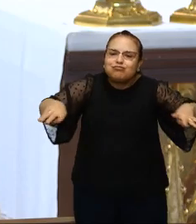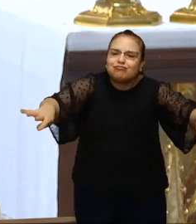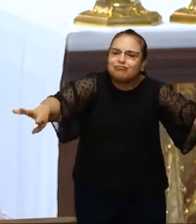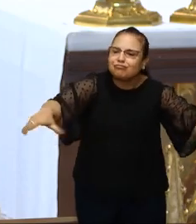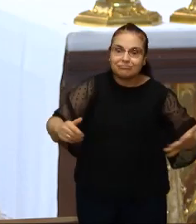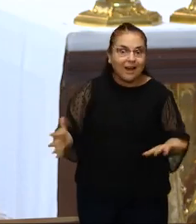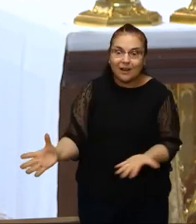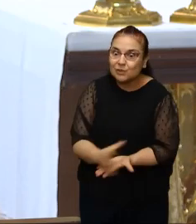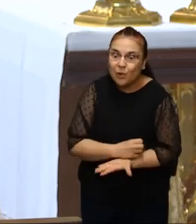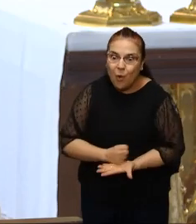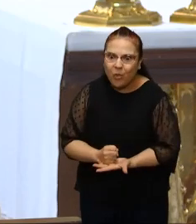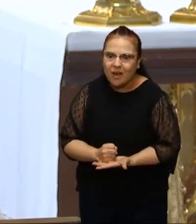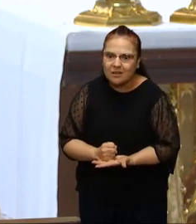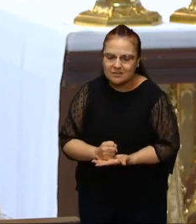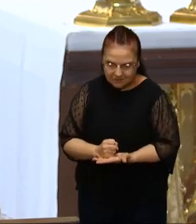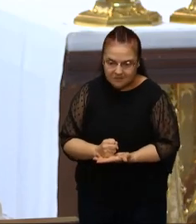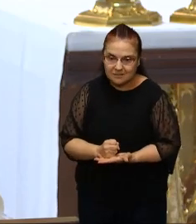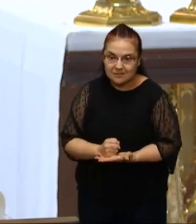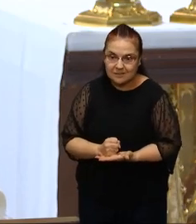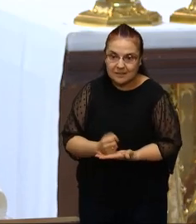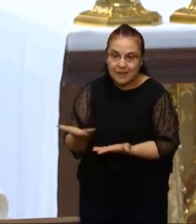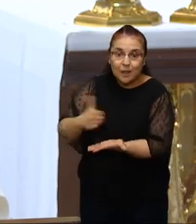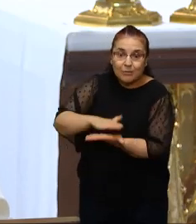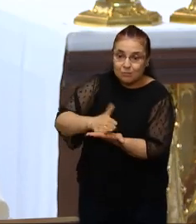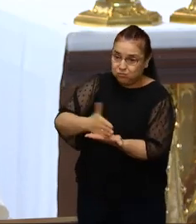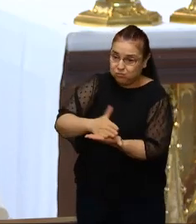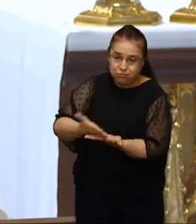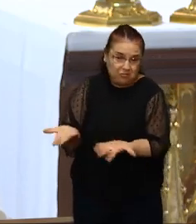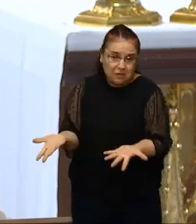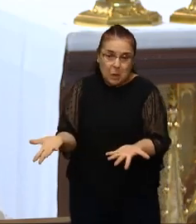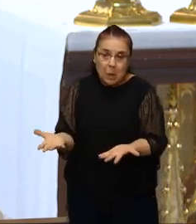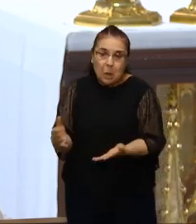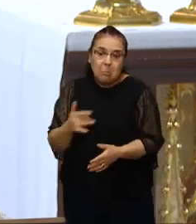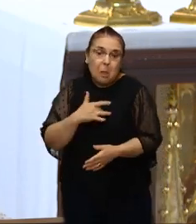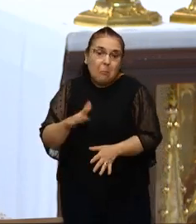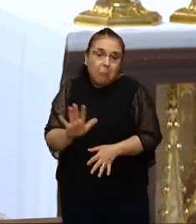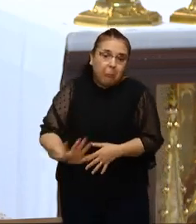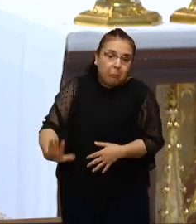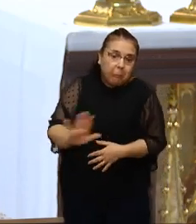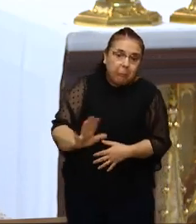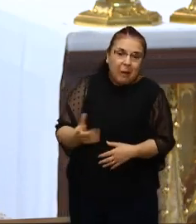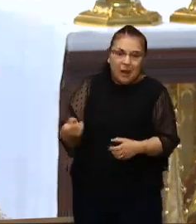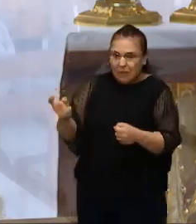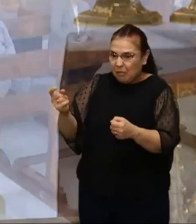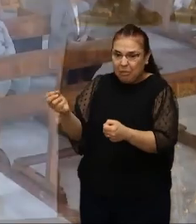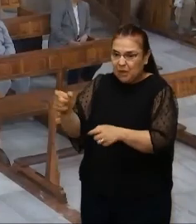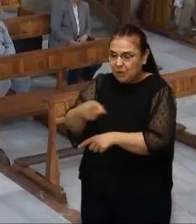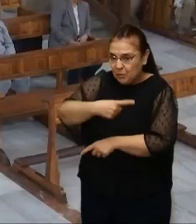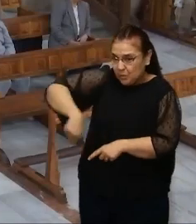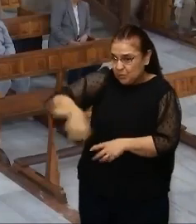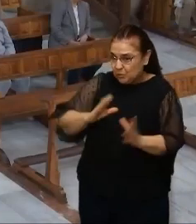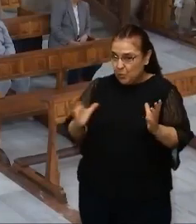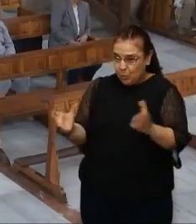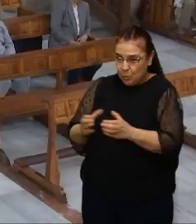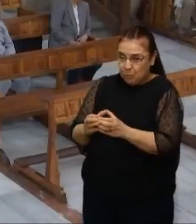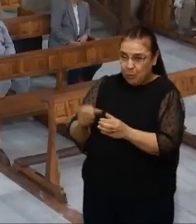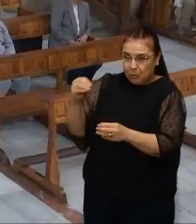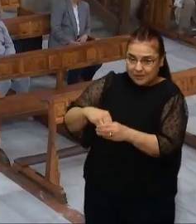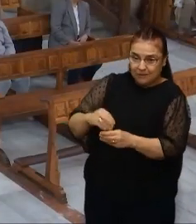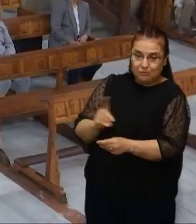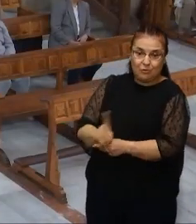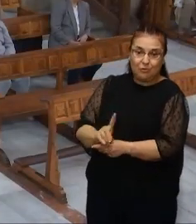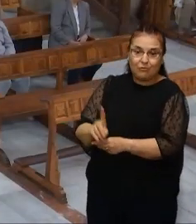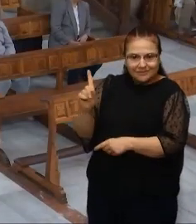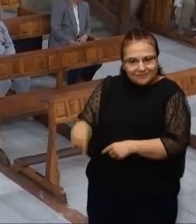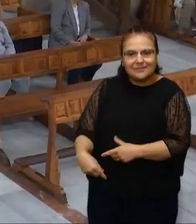personas, incluso por medio de aquellas que parece que no pertenecen a nuestro grupo.